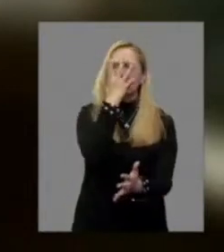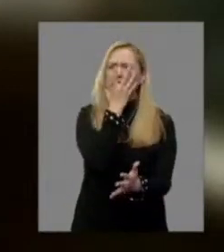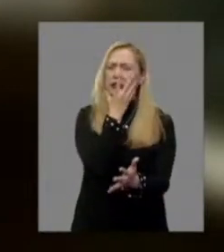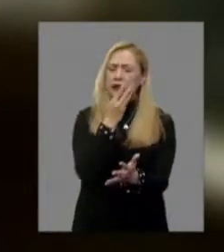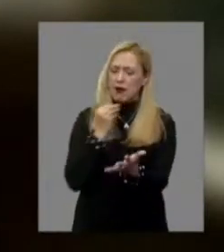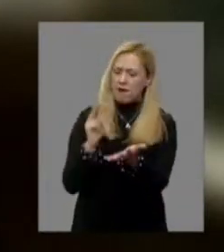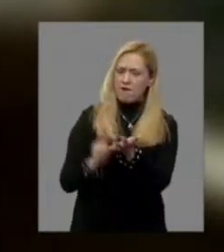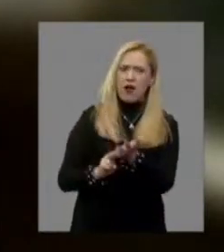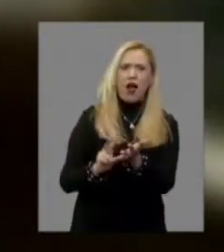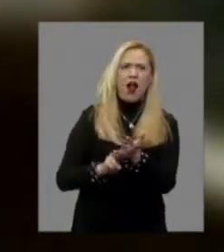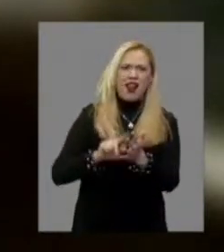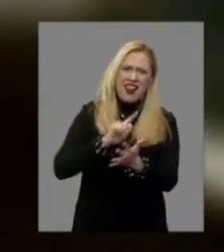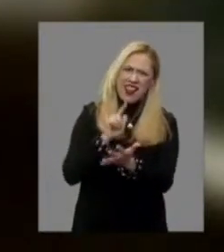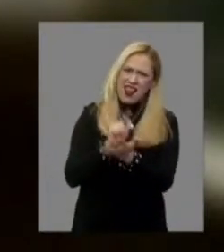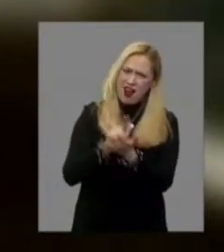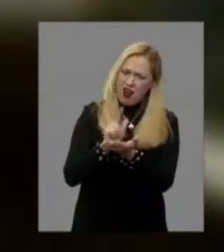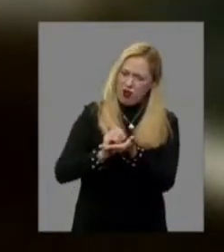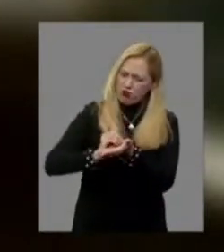poder